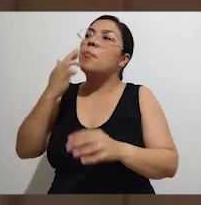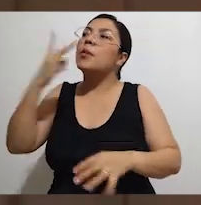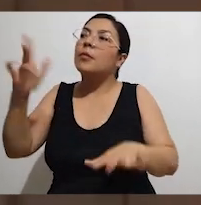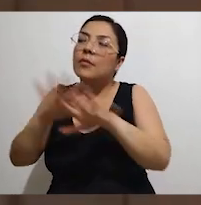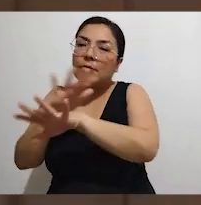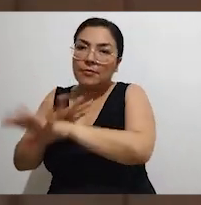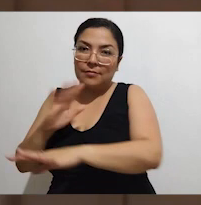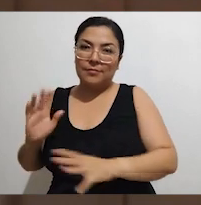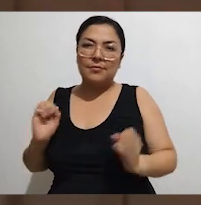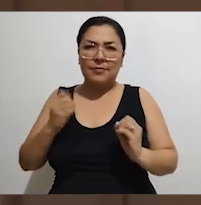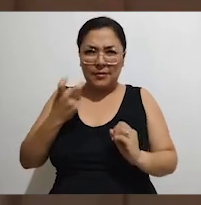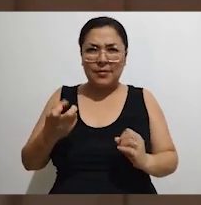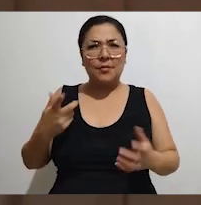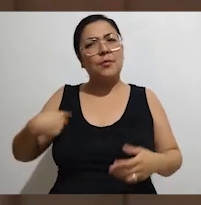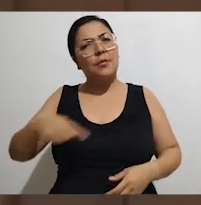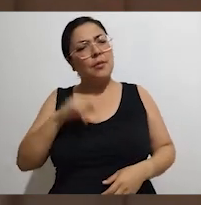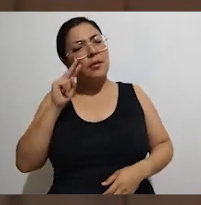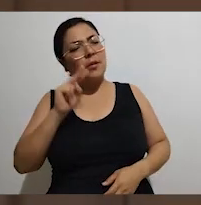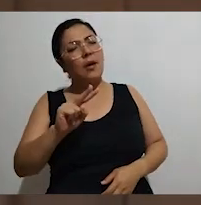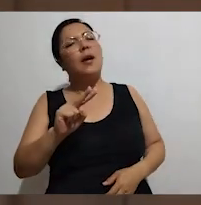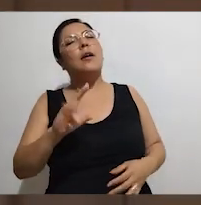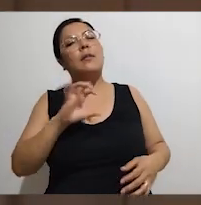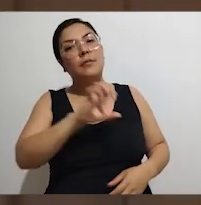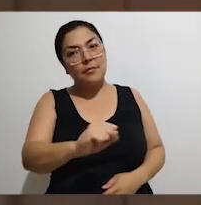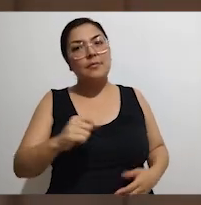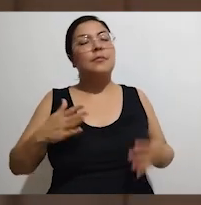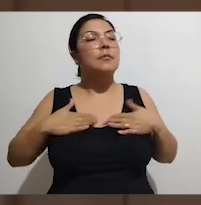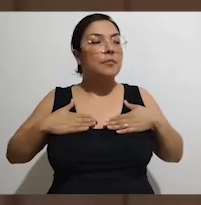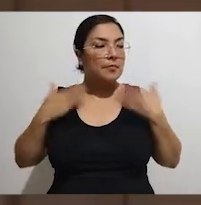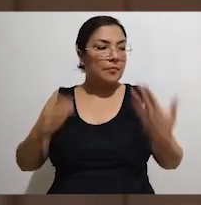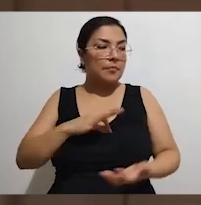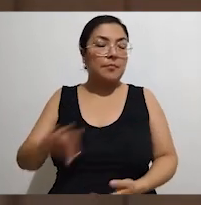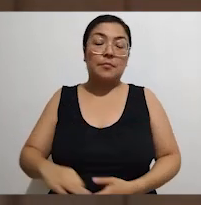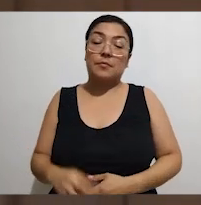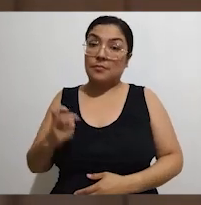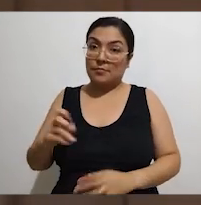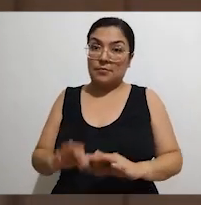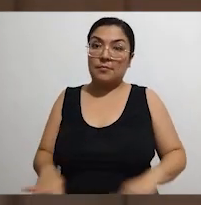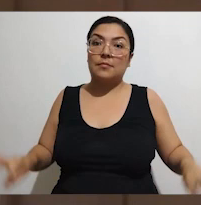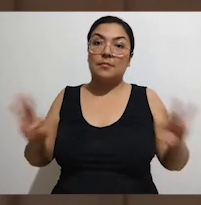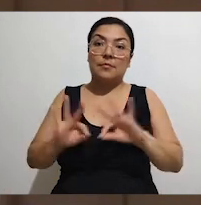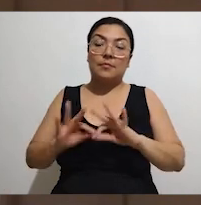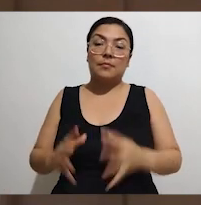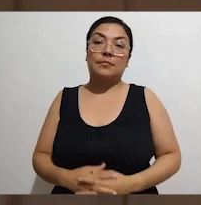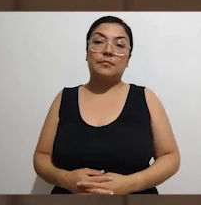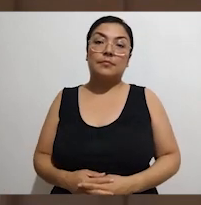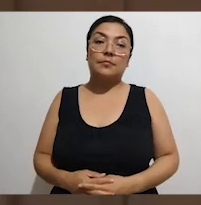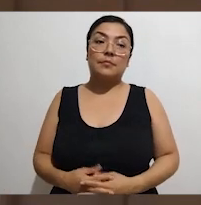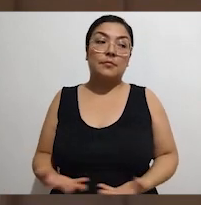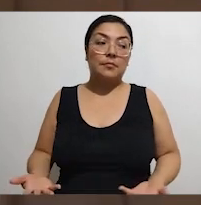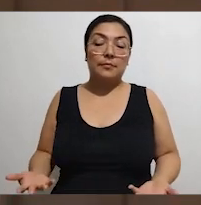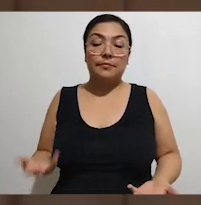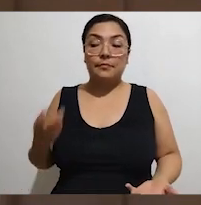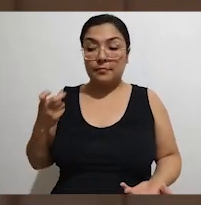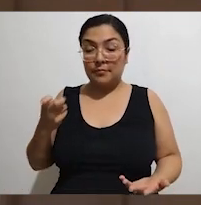tranquilidad, la legitimidad, la confianza a nuestros procesos electorales. También hay otra vertiente, y esto es muy importante, que sirve para